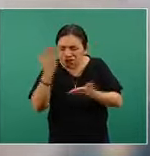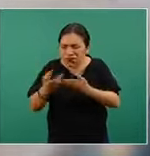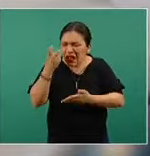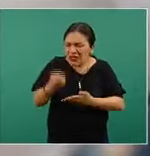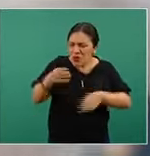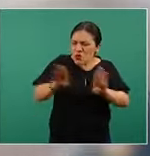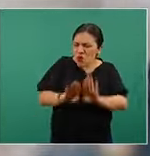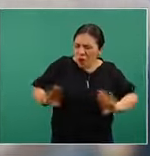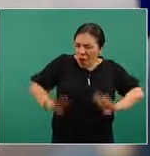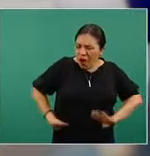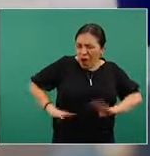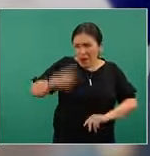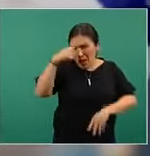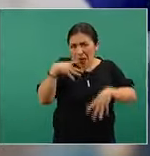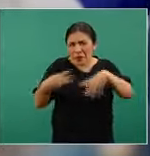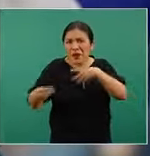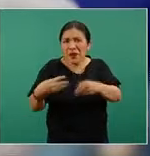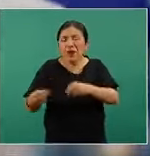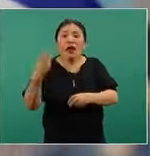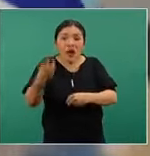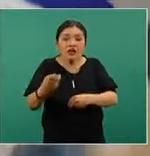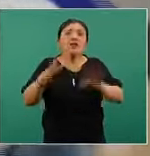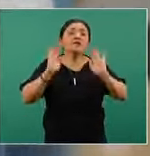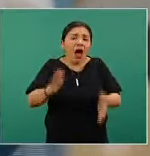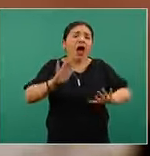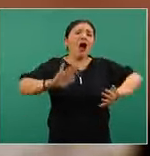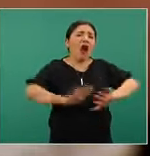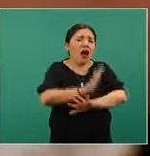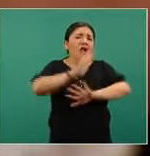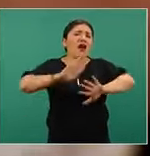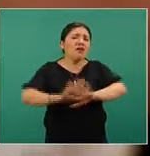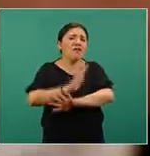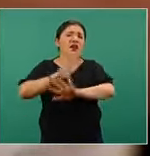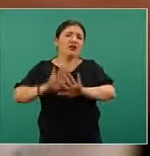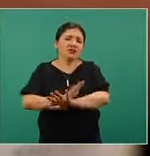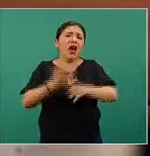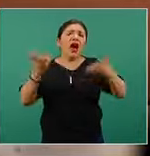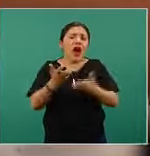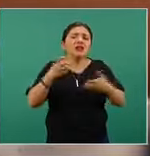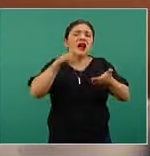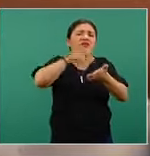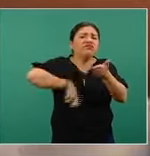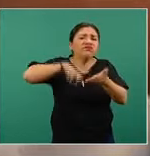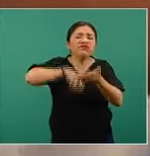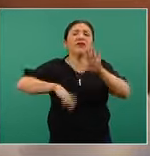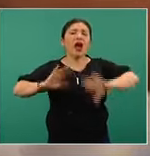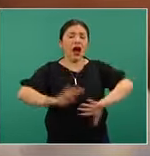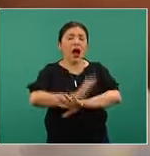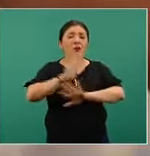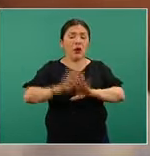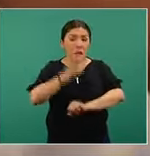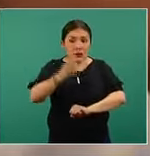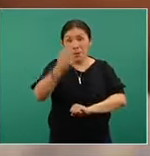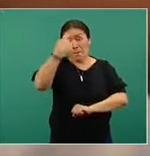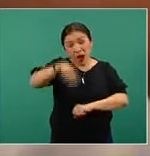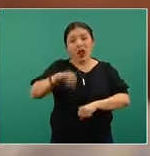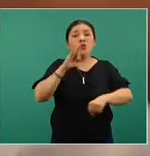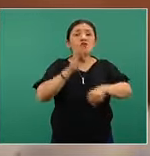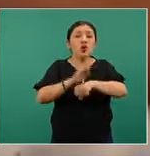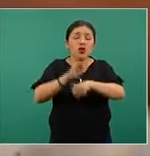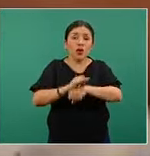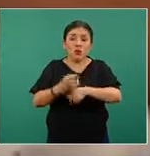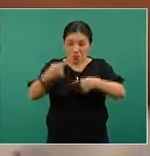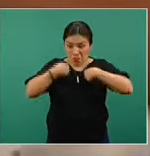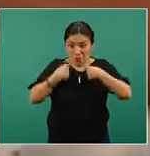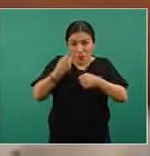transmisión pero obviamente cándido modificado han ido haciendo modificaciones para la protección hacia